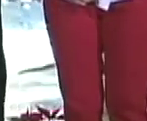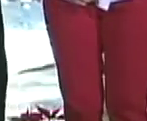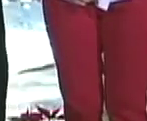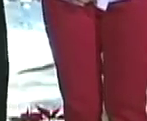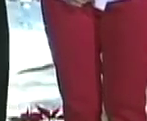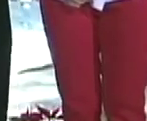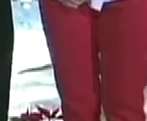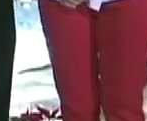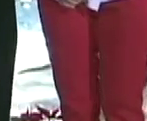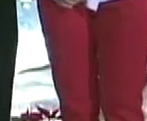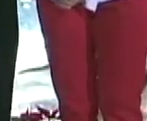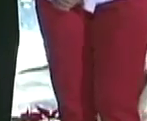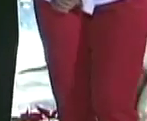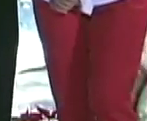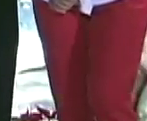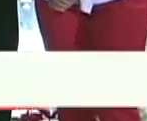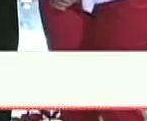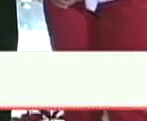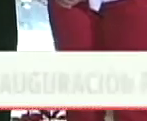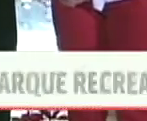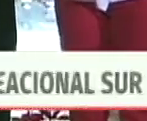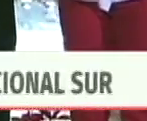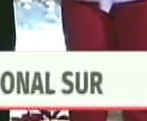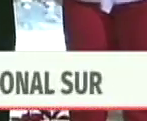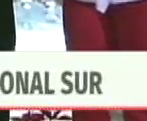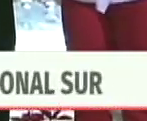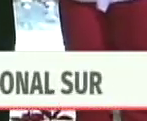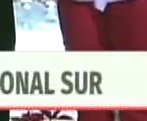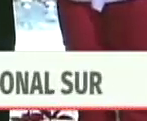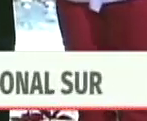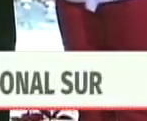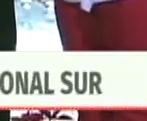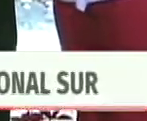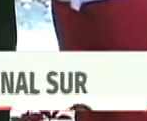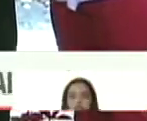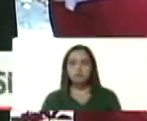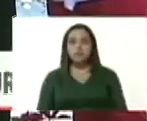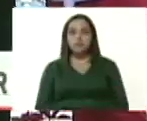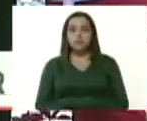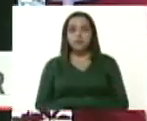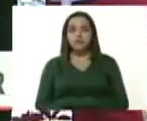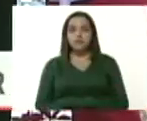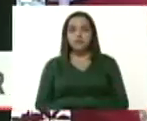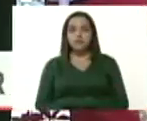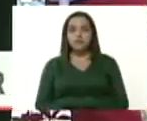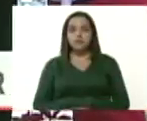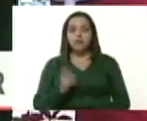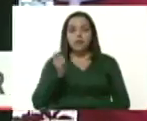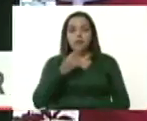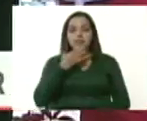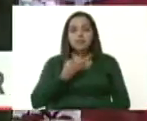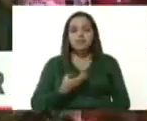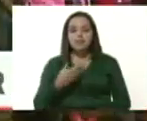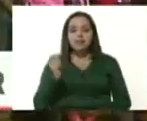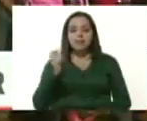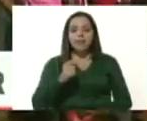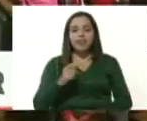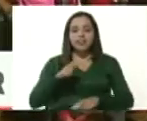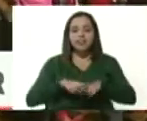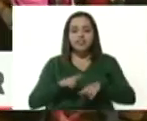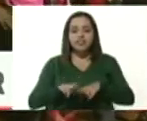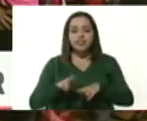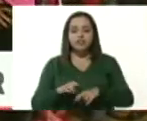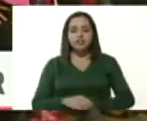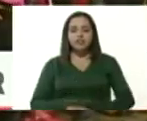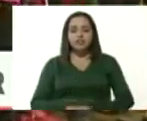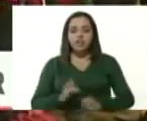cantaban, el mes de diciembre es el mes del niño Dios, del niño Jesús, todo el mes. Y todo el mes de